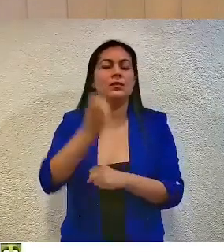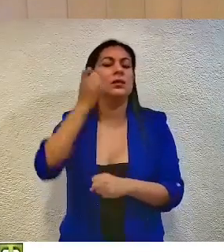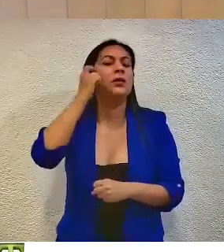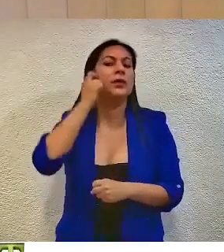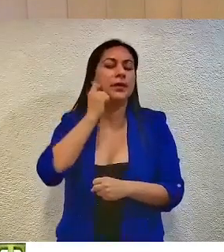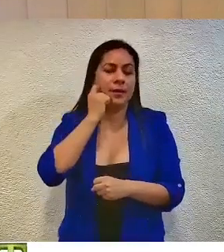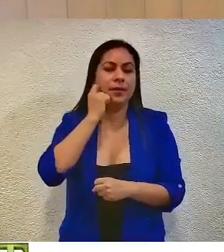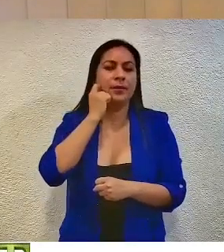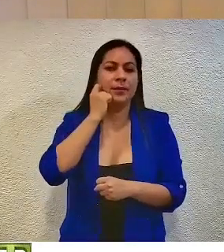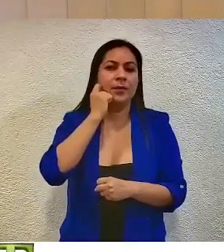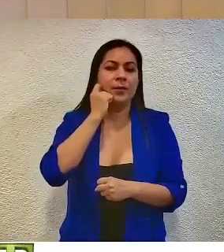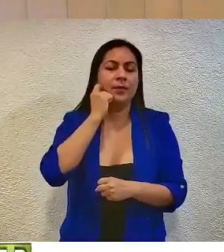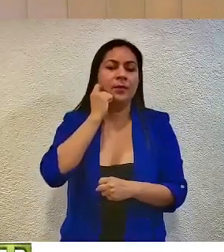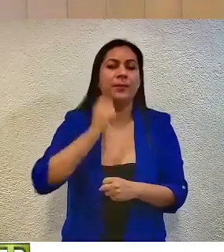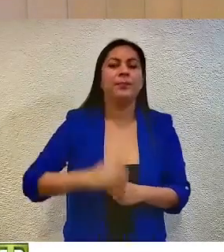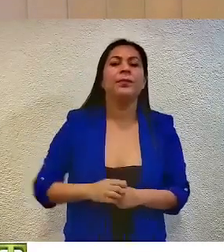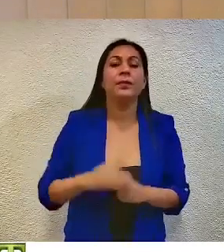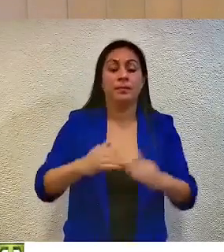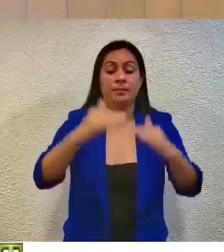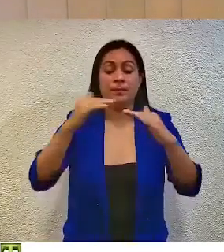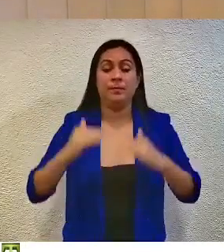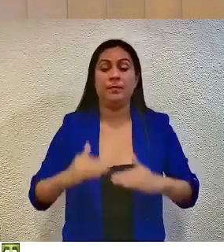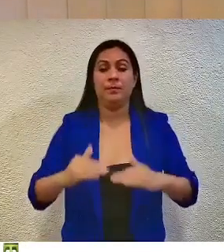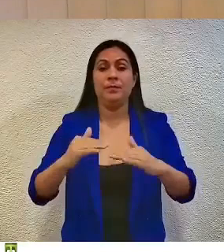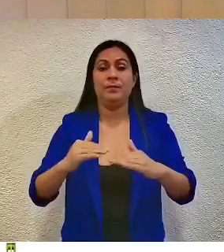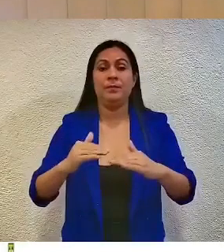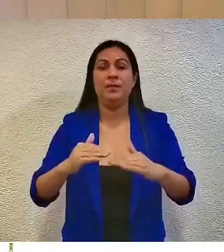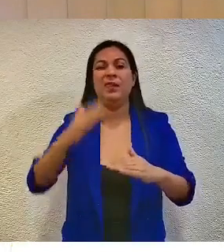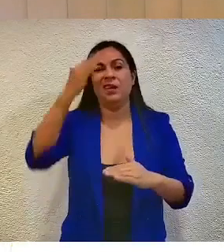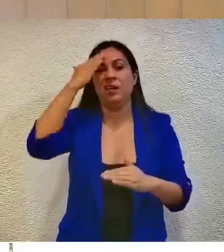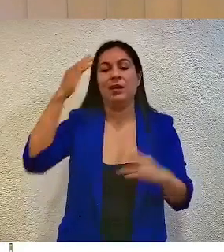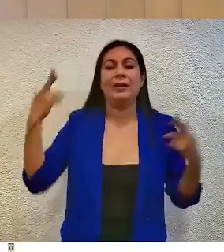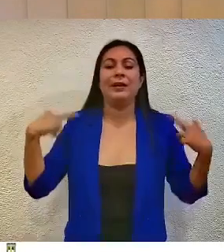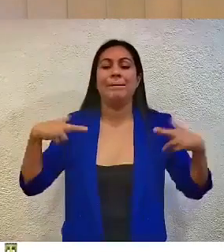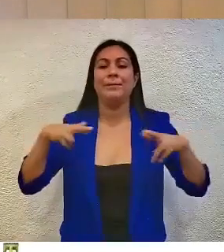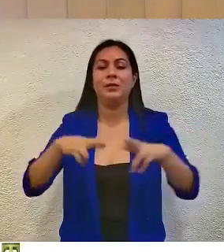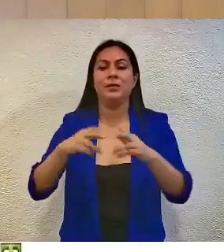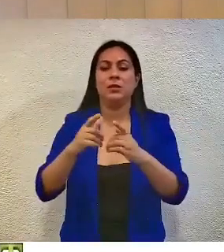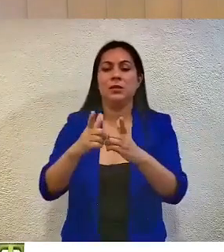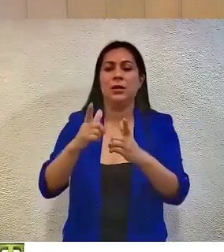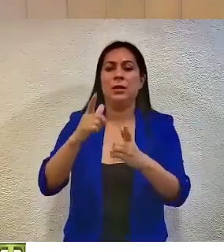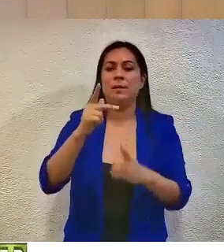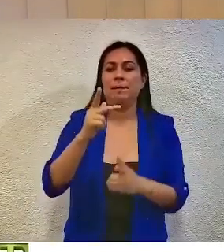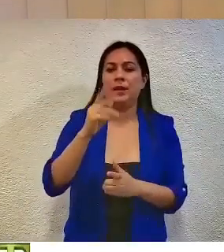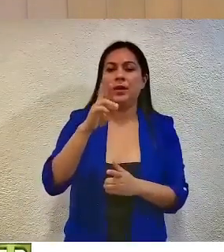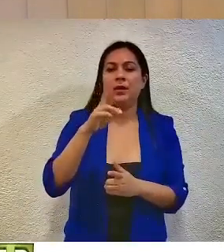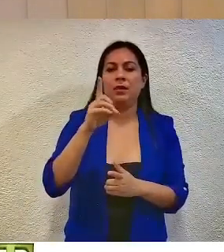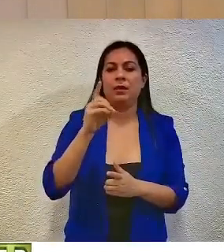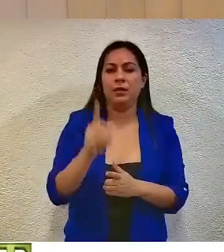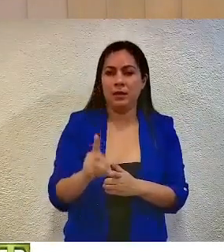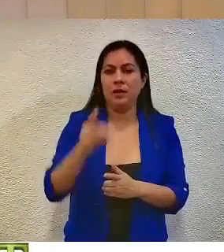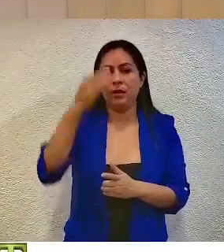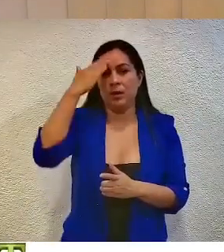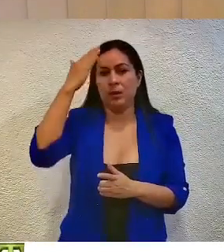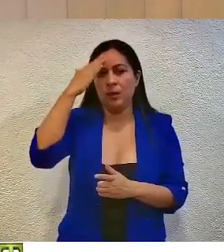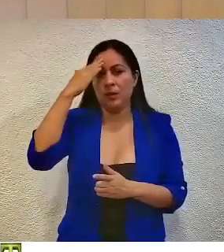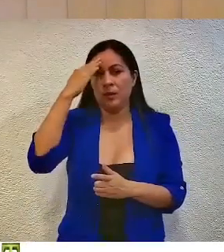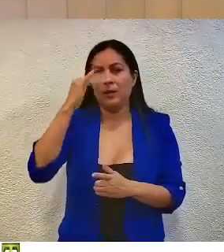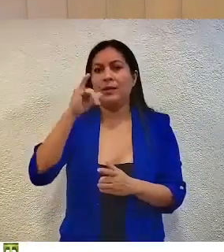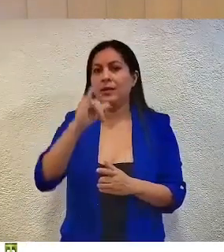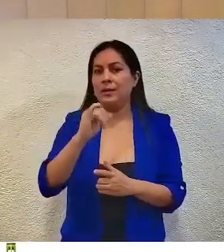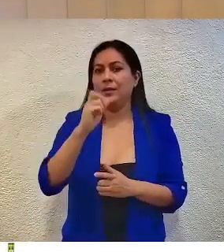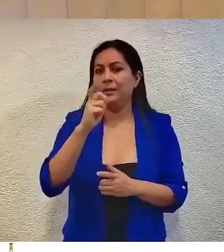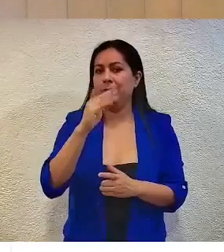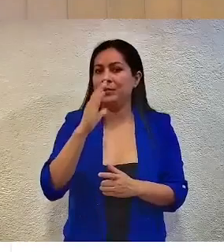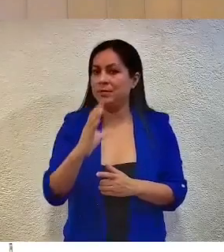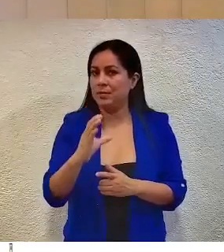Estado de Guerrero. En el siguiente asunto, la parte actora es la representación del Partido Revolucionario Institucional, la autoridad responsable, el Instituto Electoral